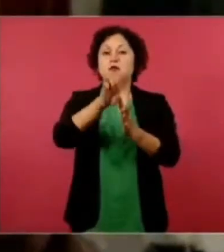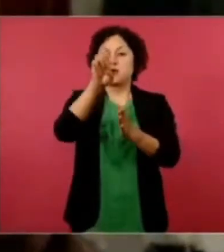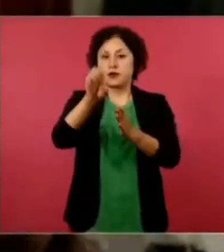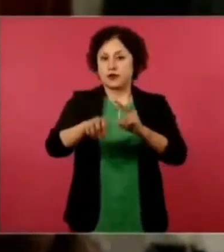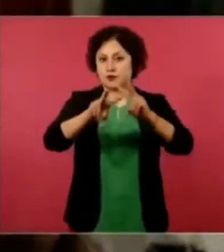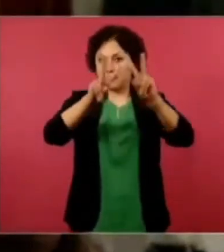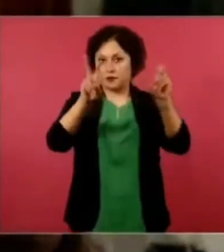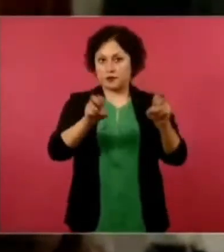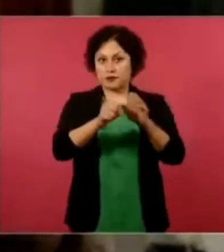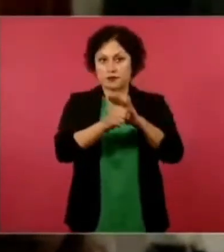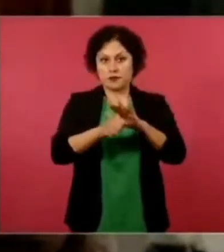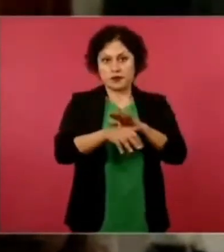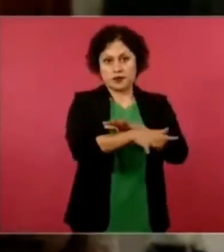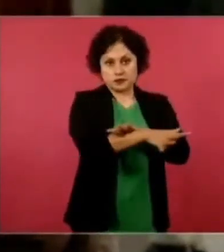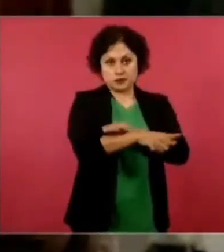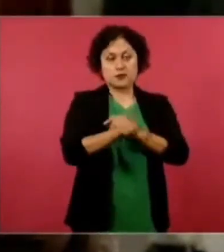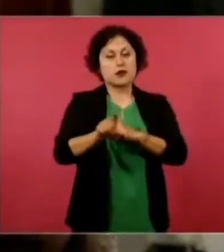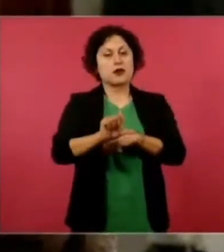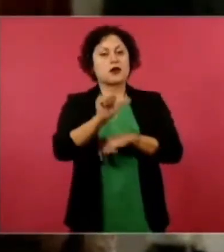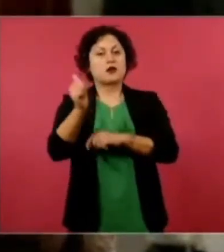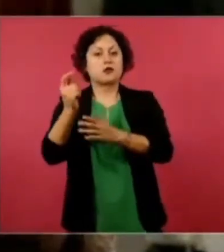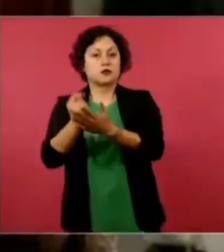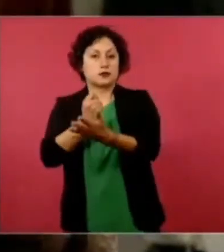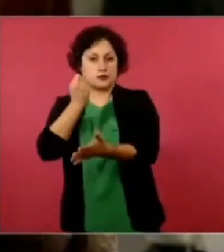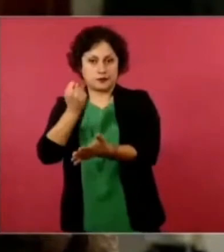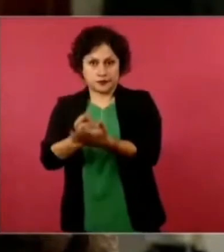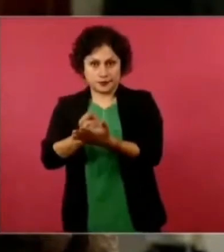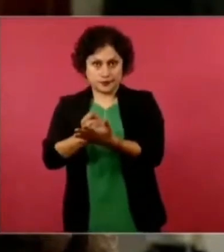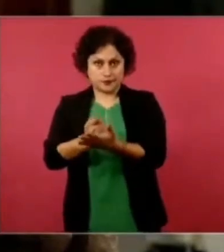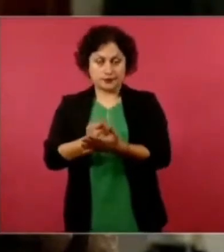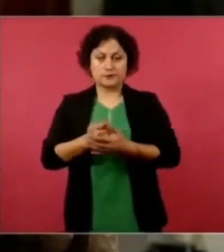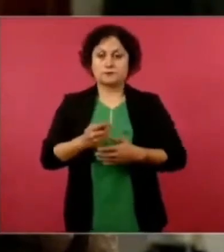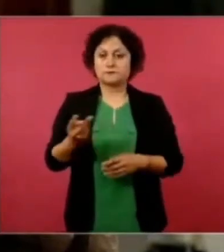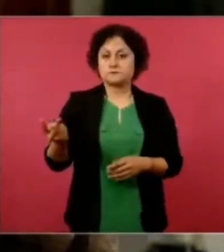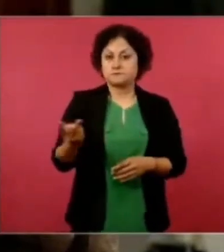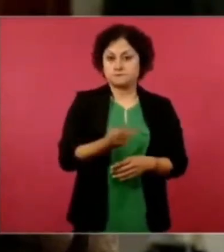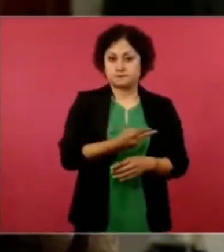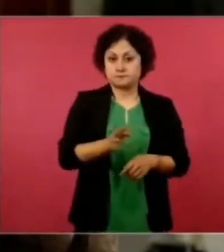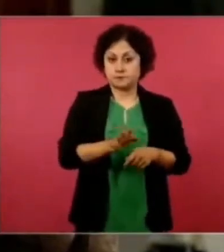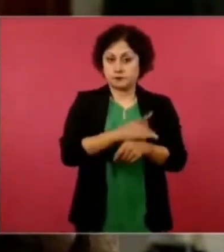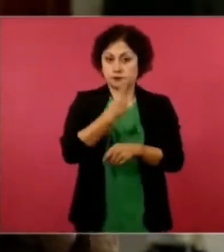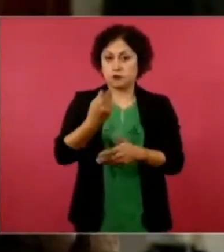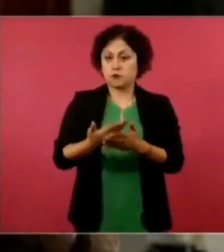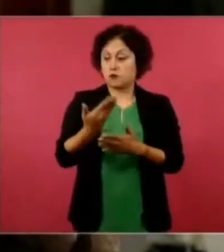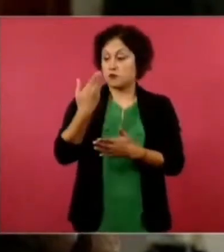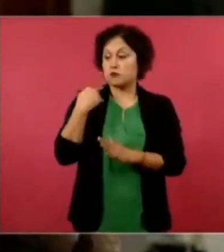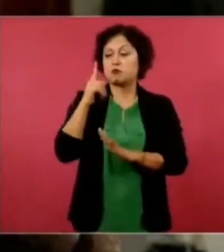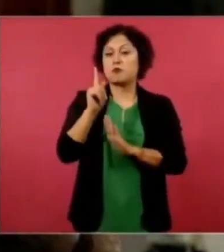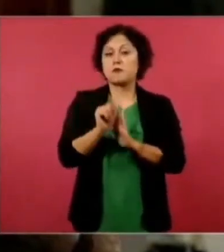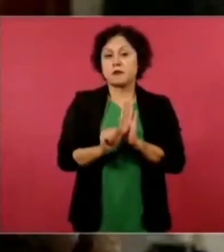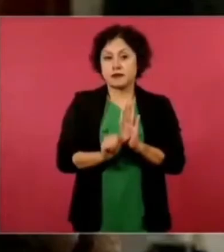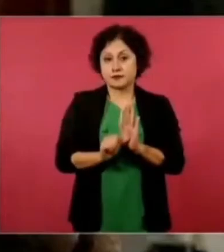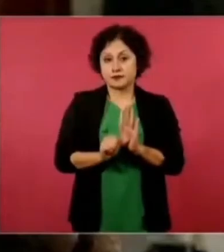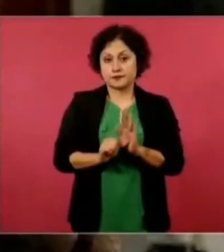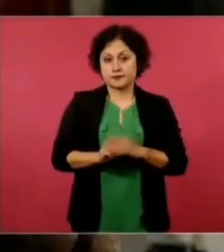en los casos de Tamaulipas. El mes pasado